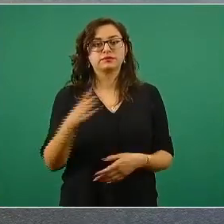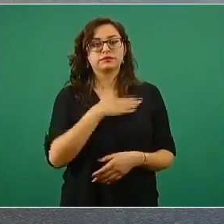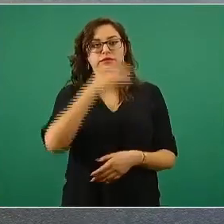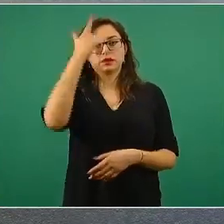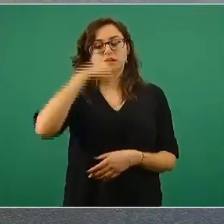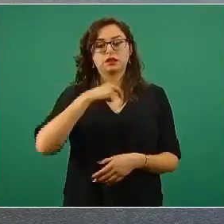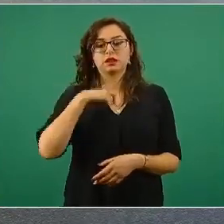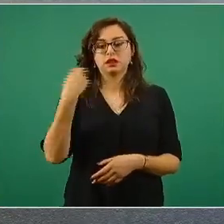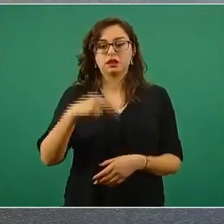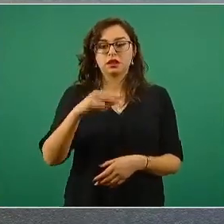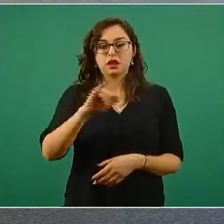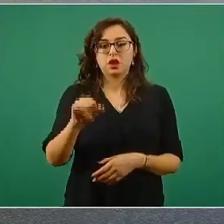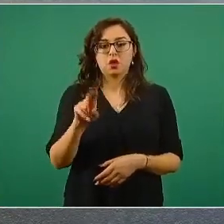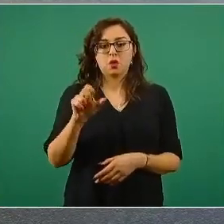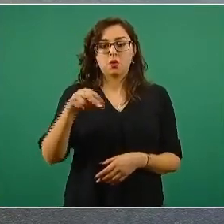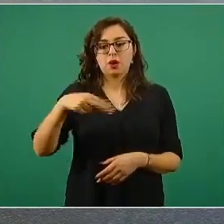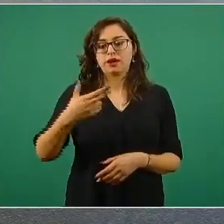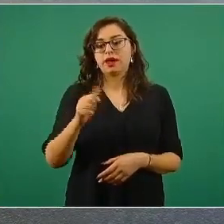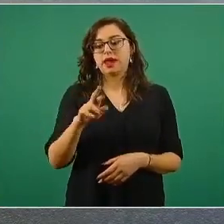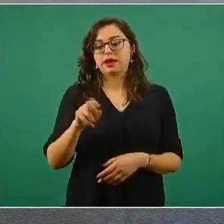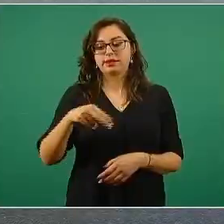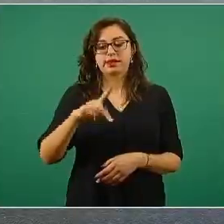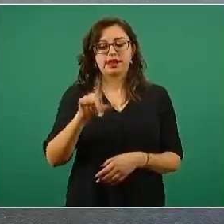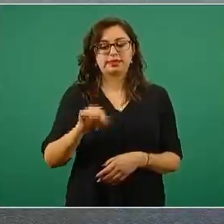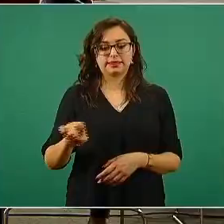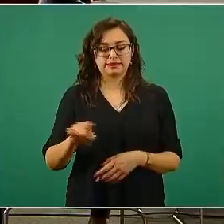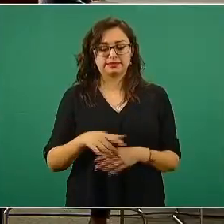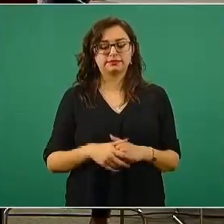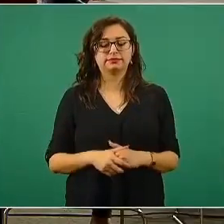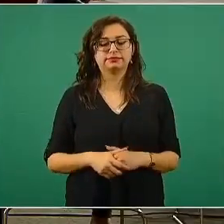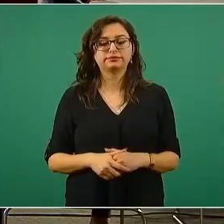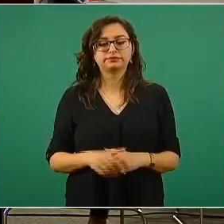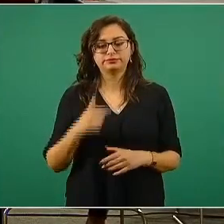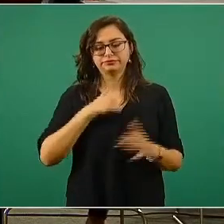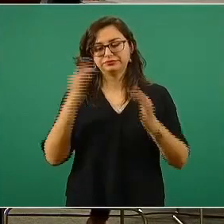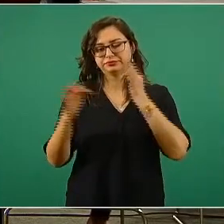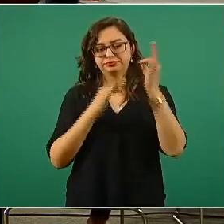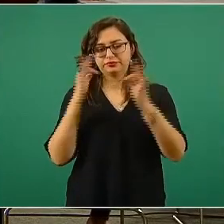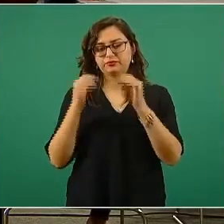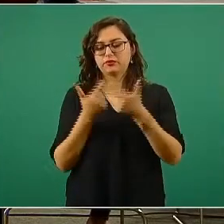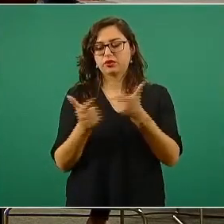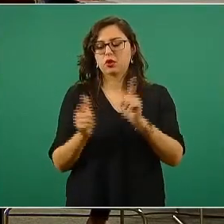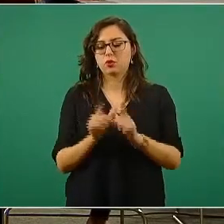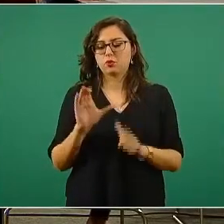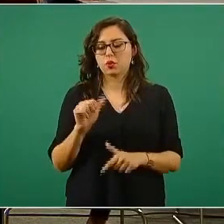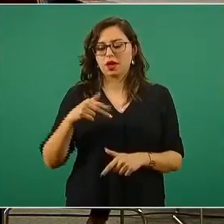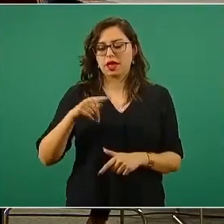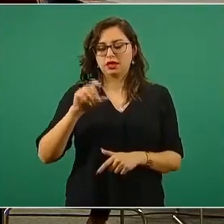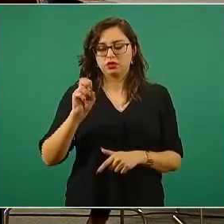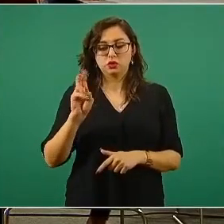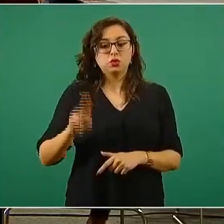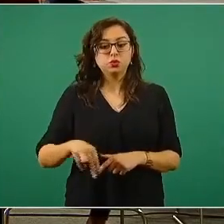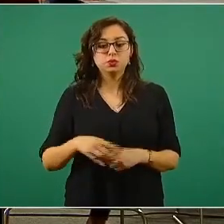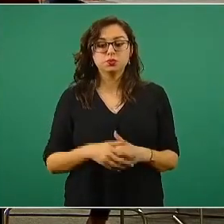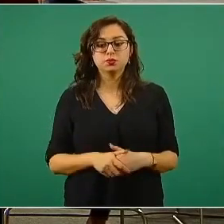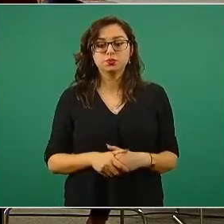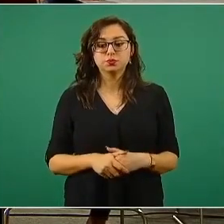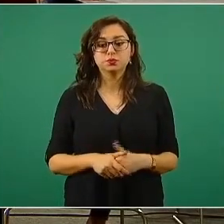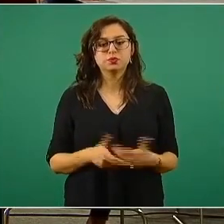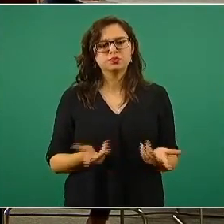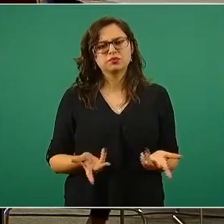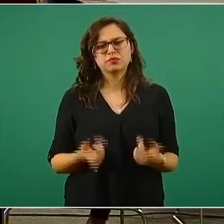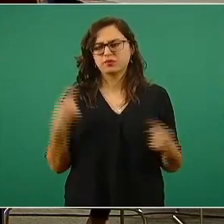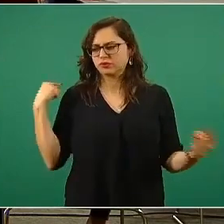Hernández del periódico Basta de Grupo Cantón. Quisiéramos saber hasta ahorita cuántas páginas de internet sitios